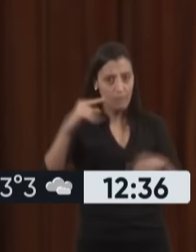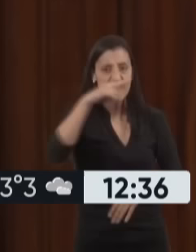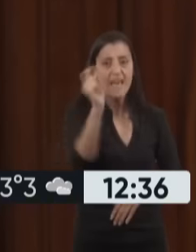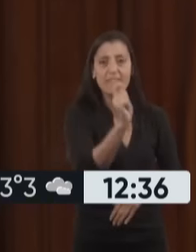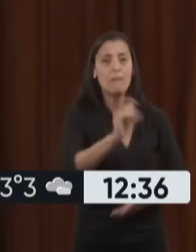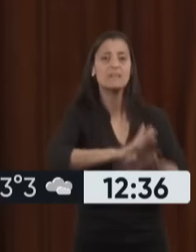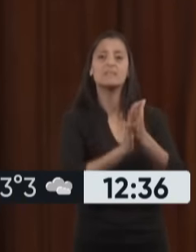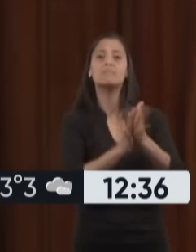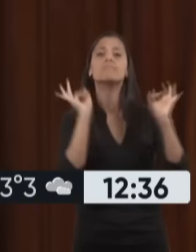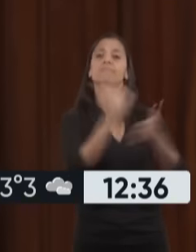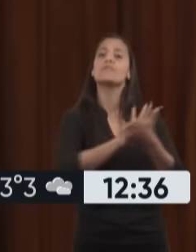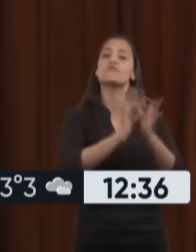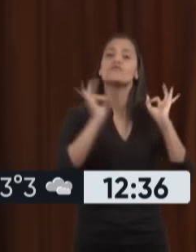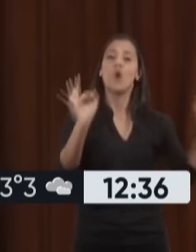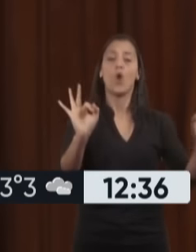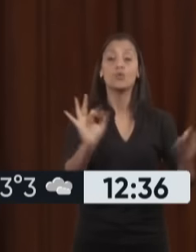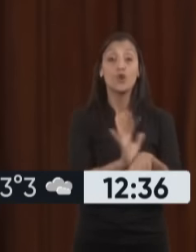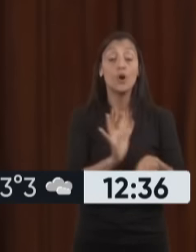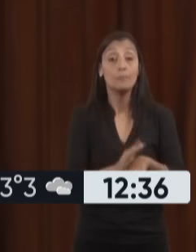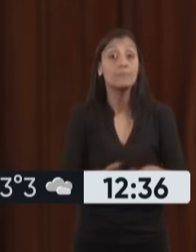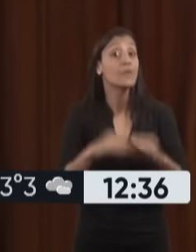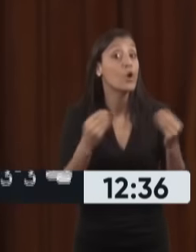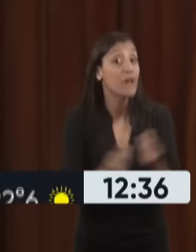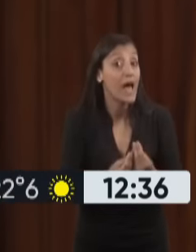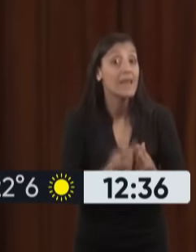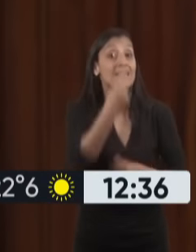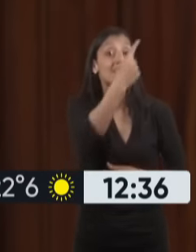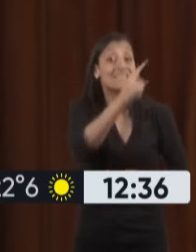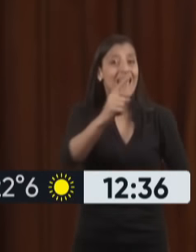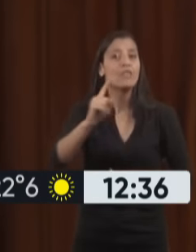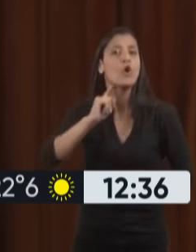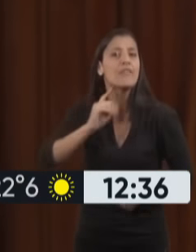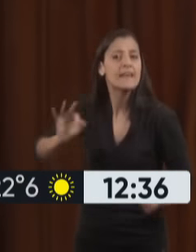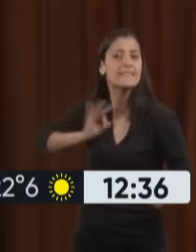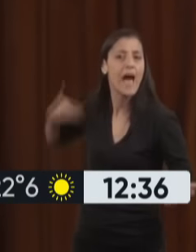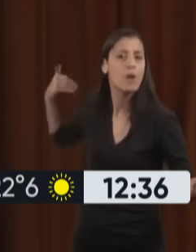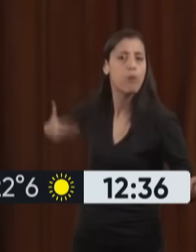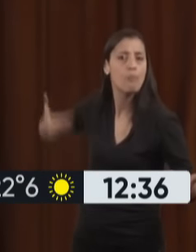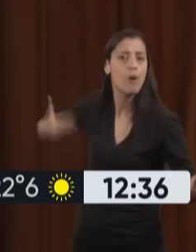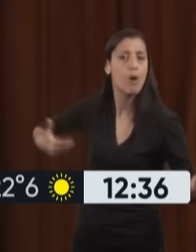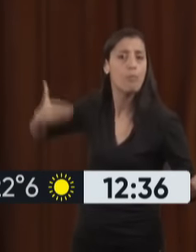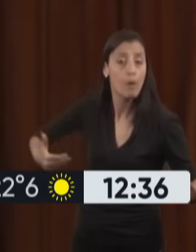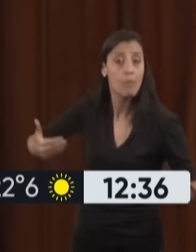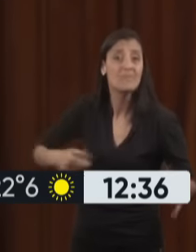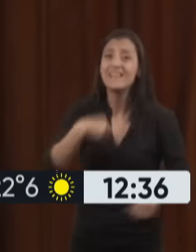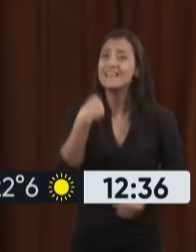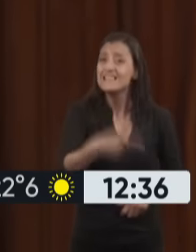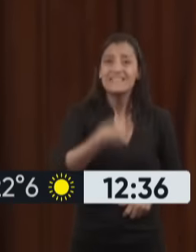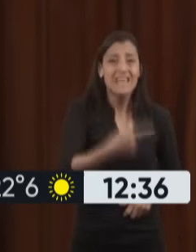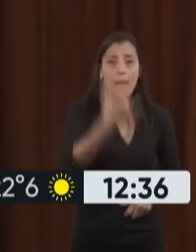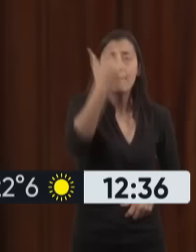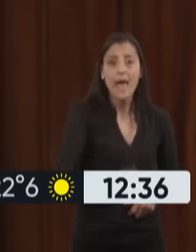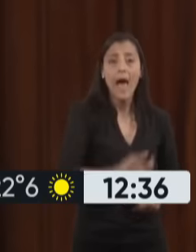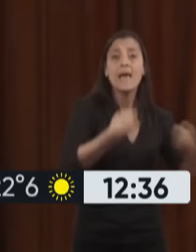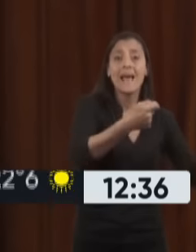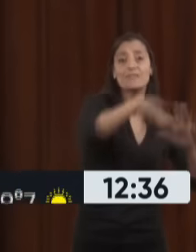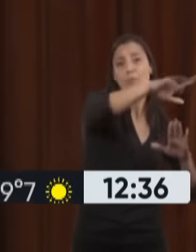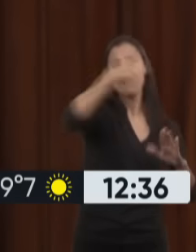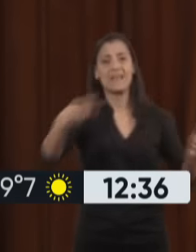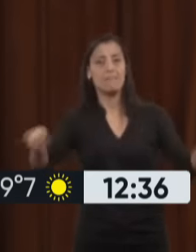Es decir, en 113 años de los últimos 123 siempre tuvimos déficit. Los 10